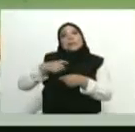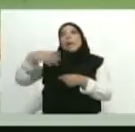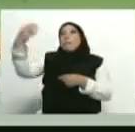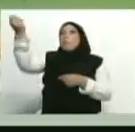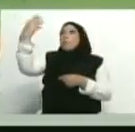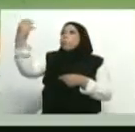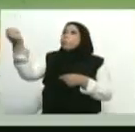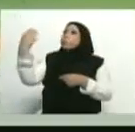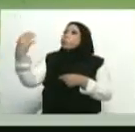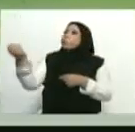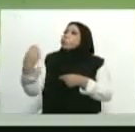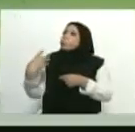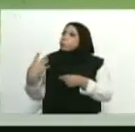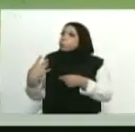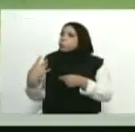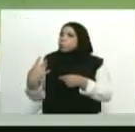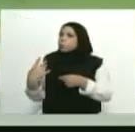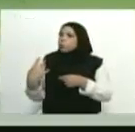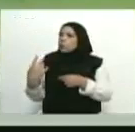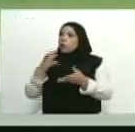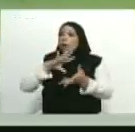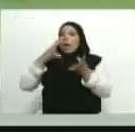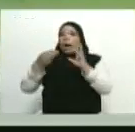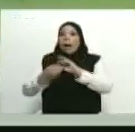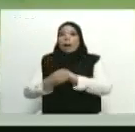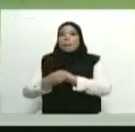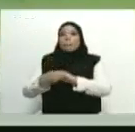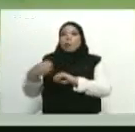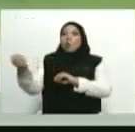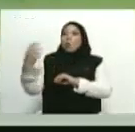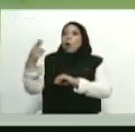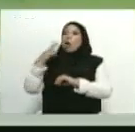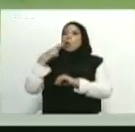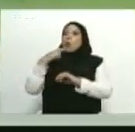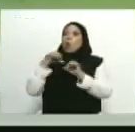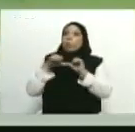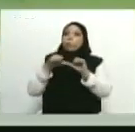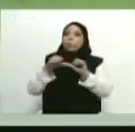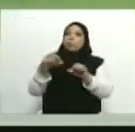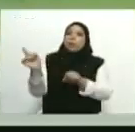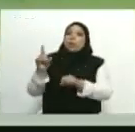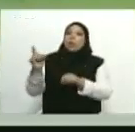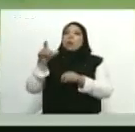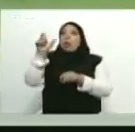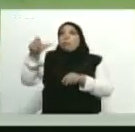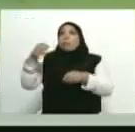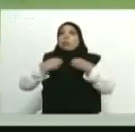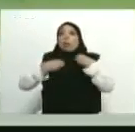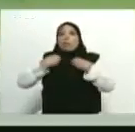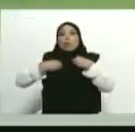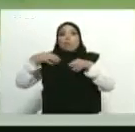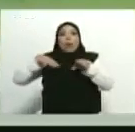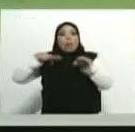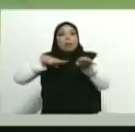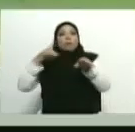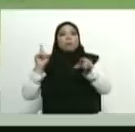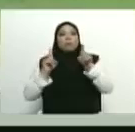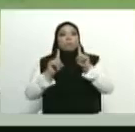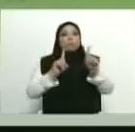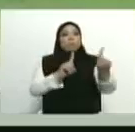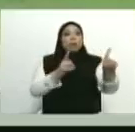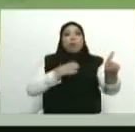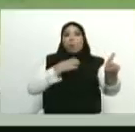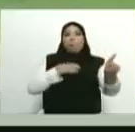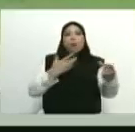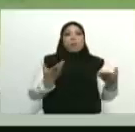¿Apagado? ¿O no cambia? ¿Está rojo todo el tiempo? No, tenemos que tener las cosas que funcionen. Tenemos la tecnología.